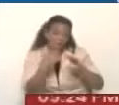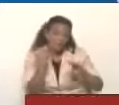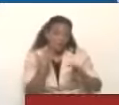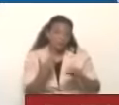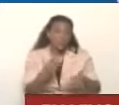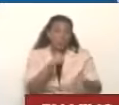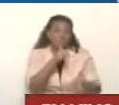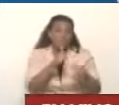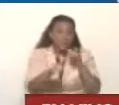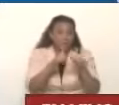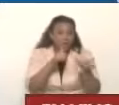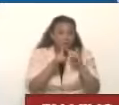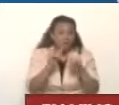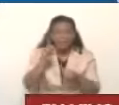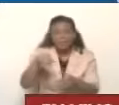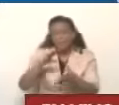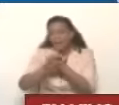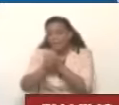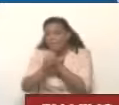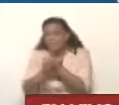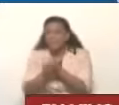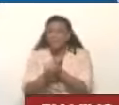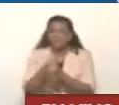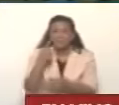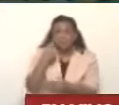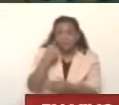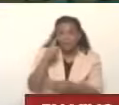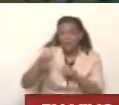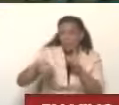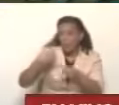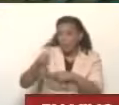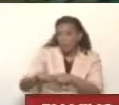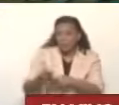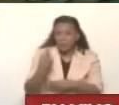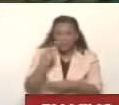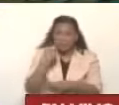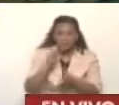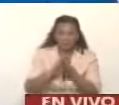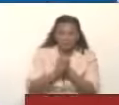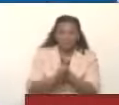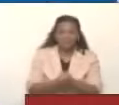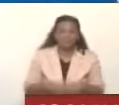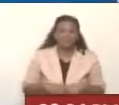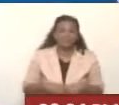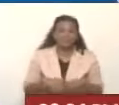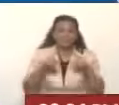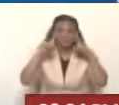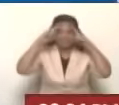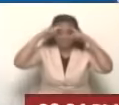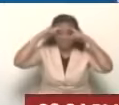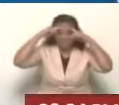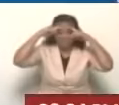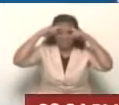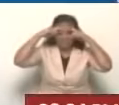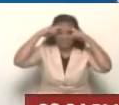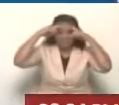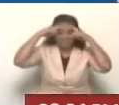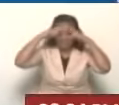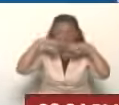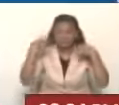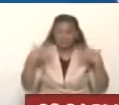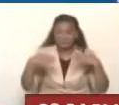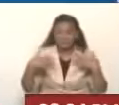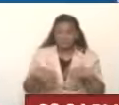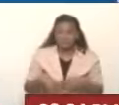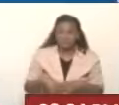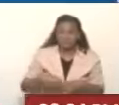una información un amigo mío, pero la veo ahora. Es otra información,